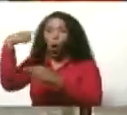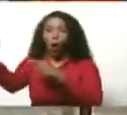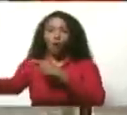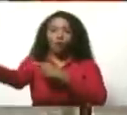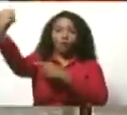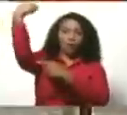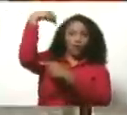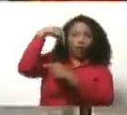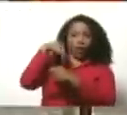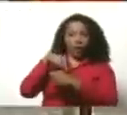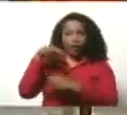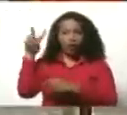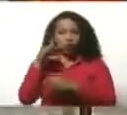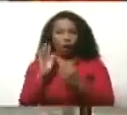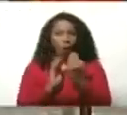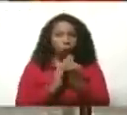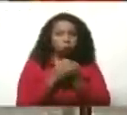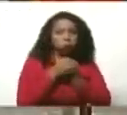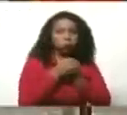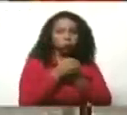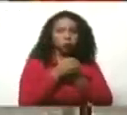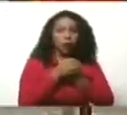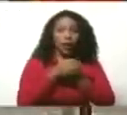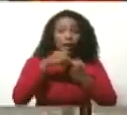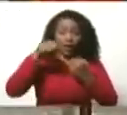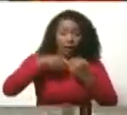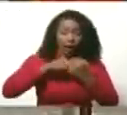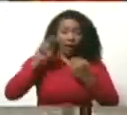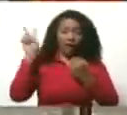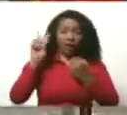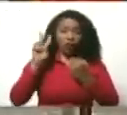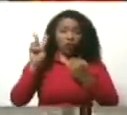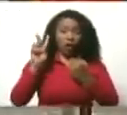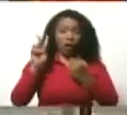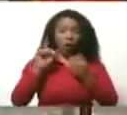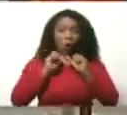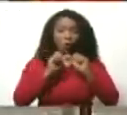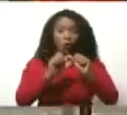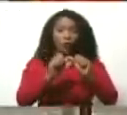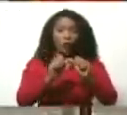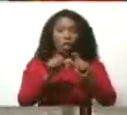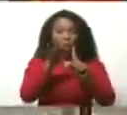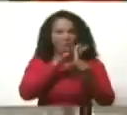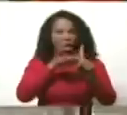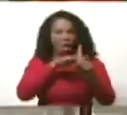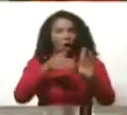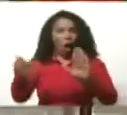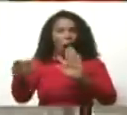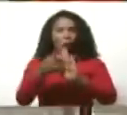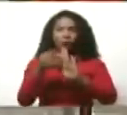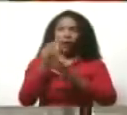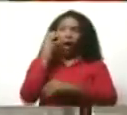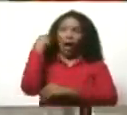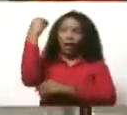Venezuela. Y desde Venezuela siguiesen conspirando contra Italia,